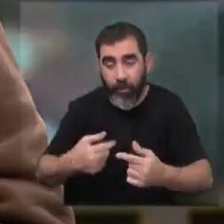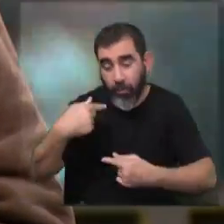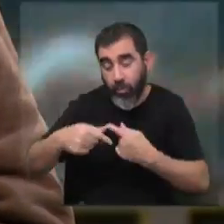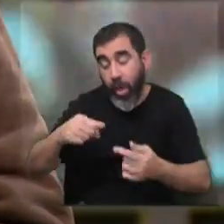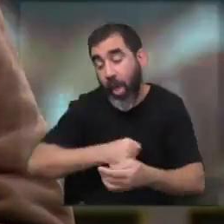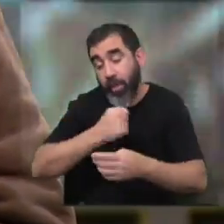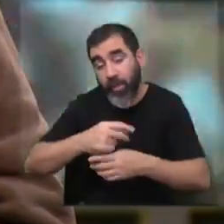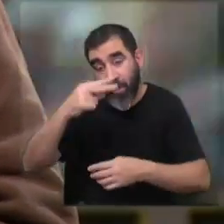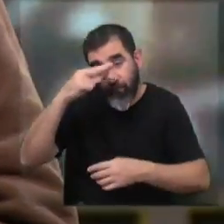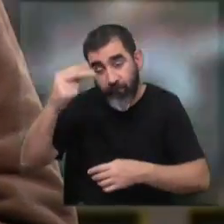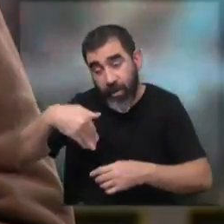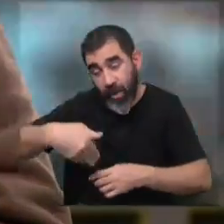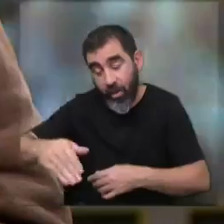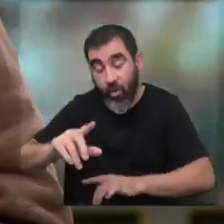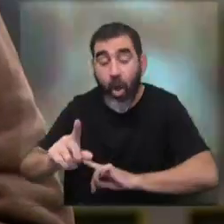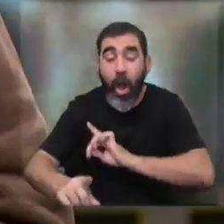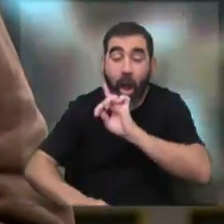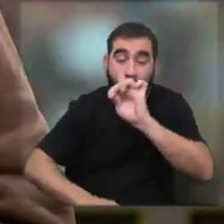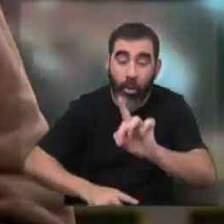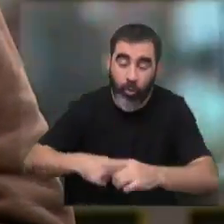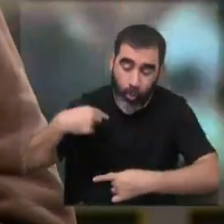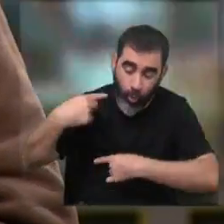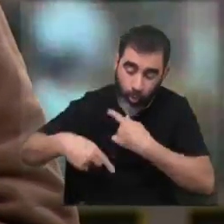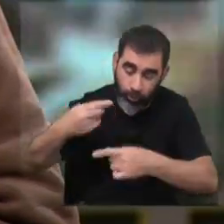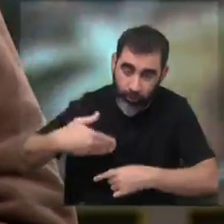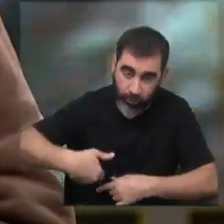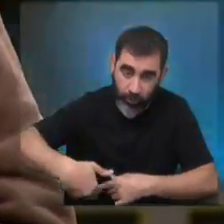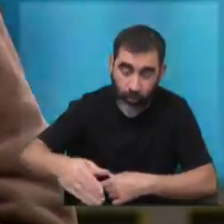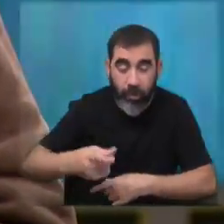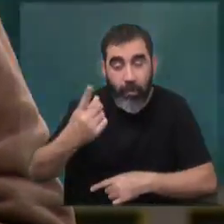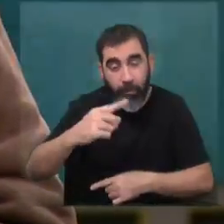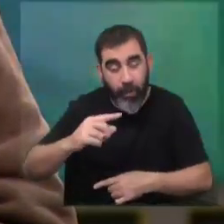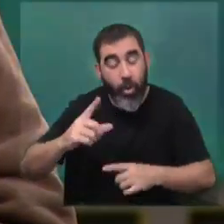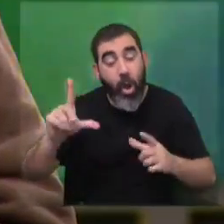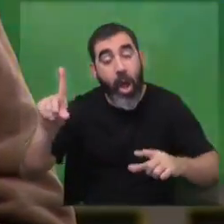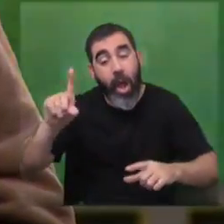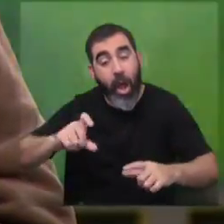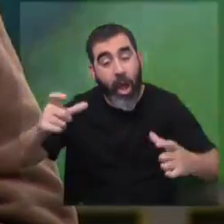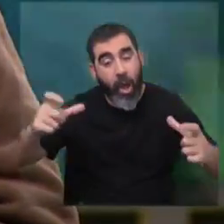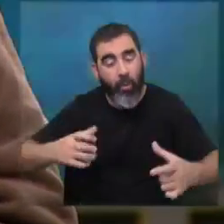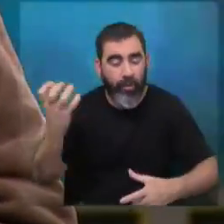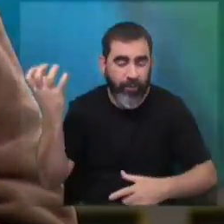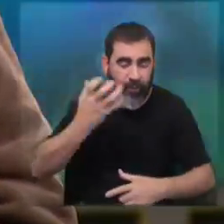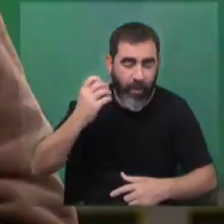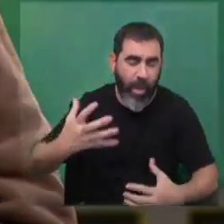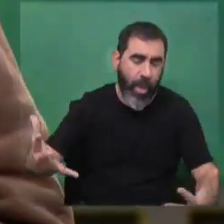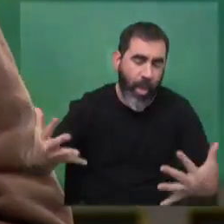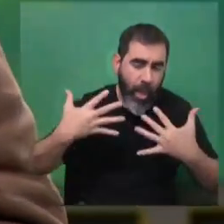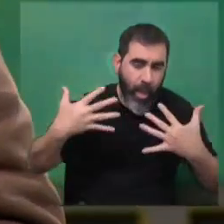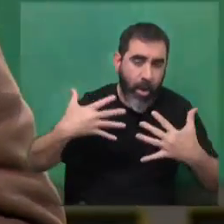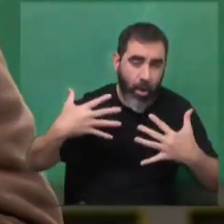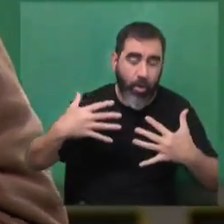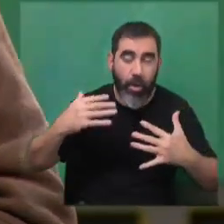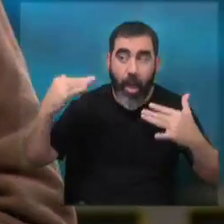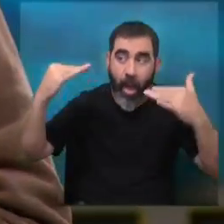verano. Y algunos individuos pueden seguir de largo, pero las condiciones del charco ya son bastante inhóspitas, ¿no? Sube la temperatura, baja el